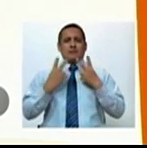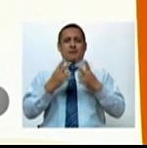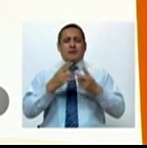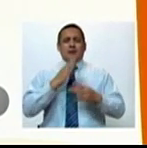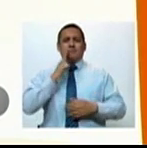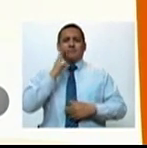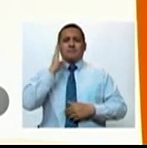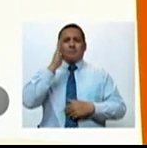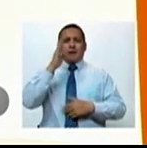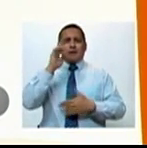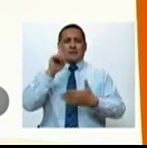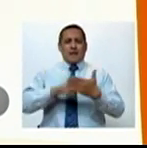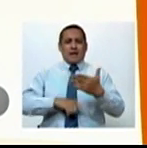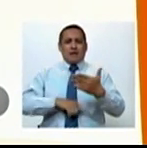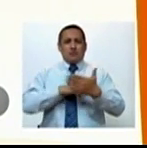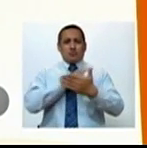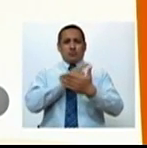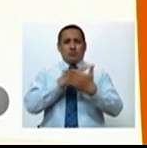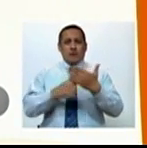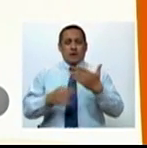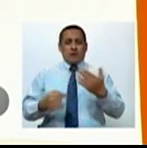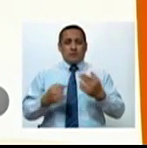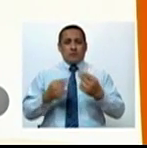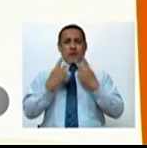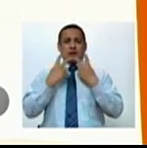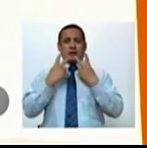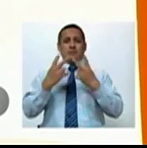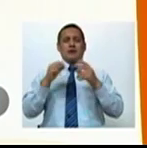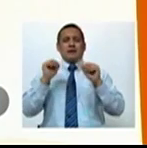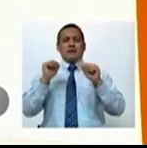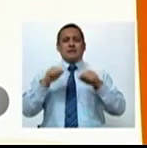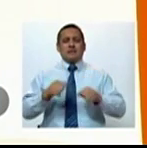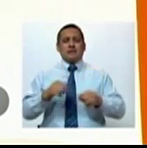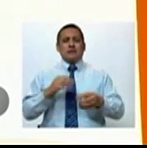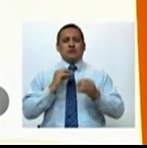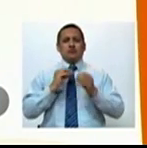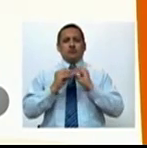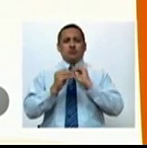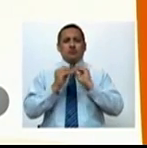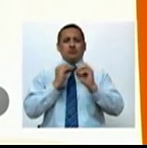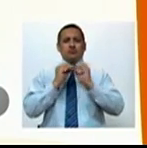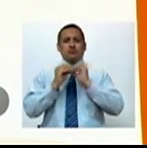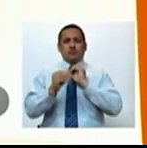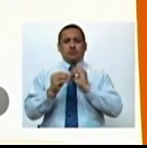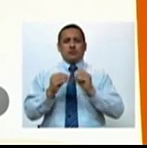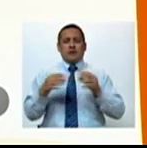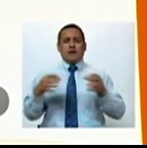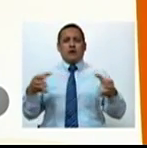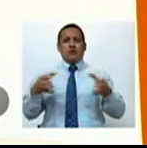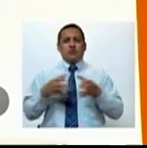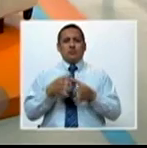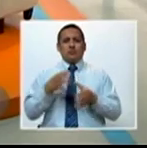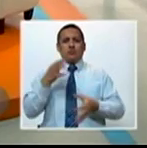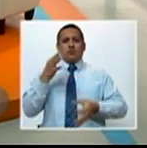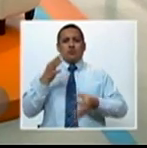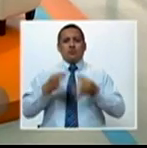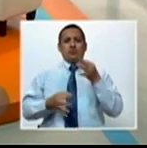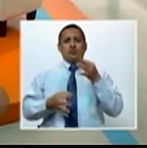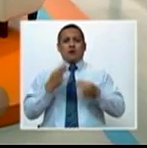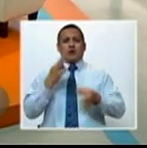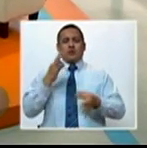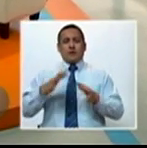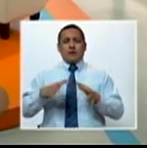también impugna, entonces eso sí habilita al